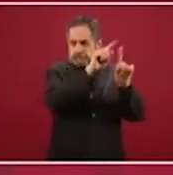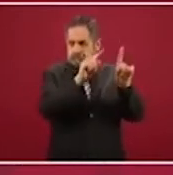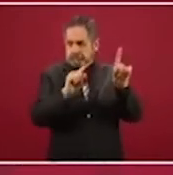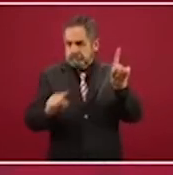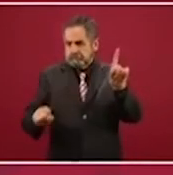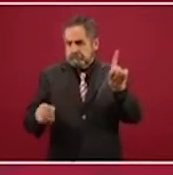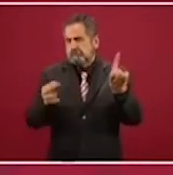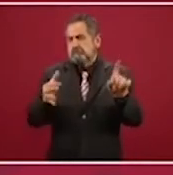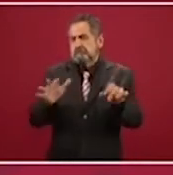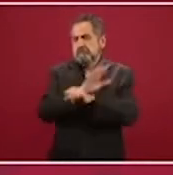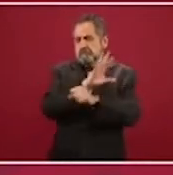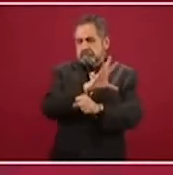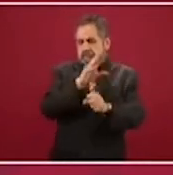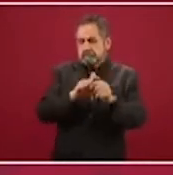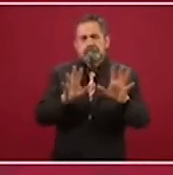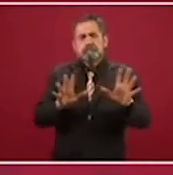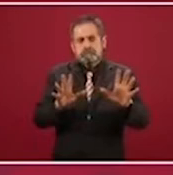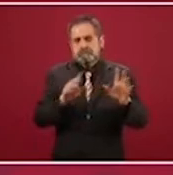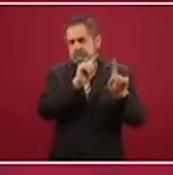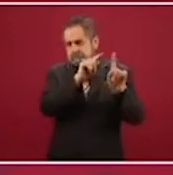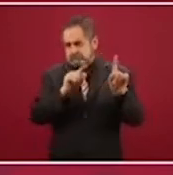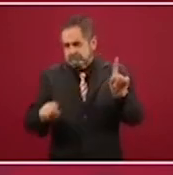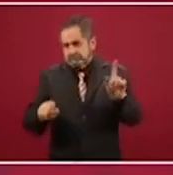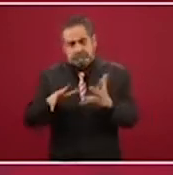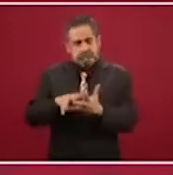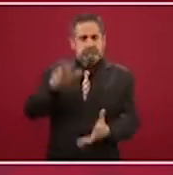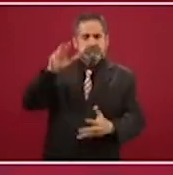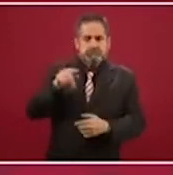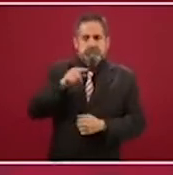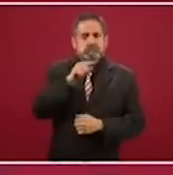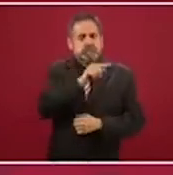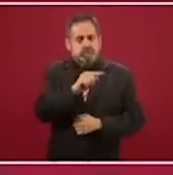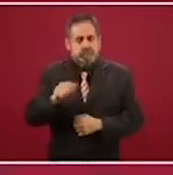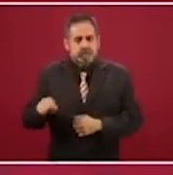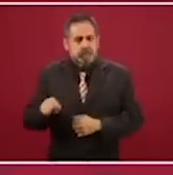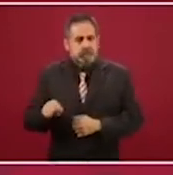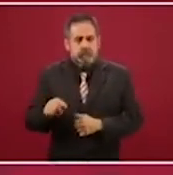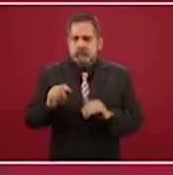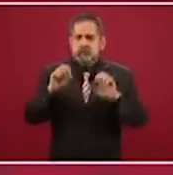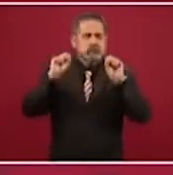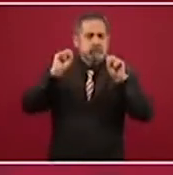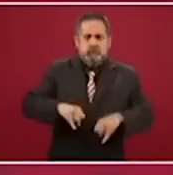país, en general sin problema.